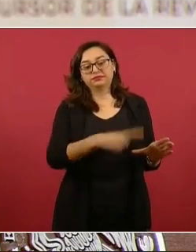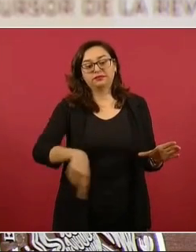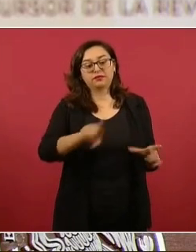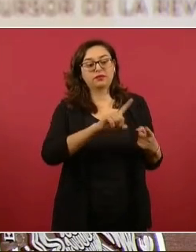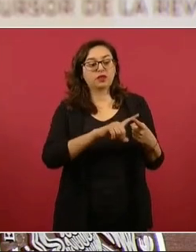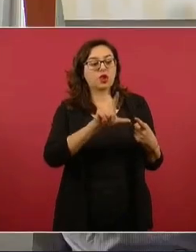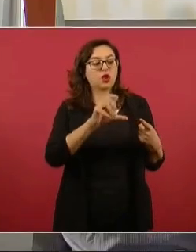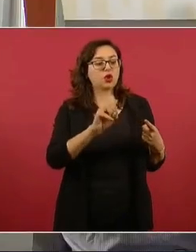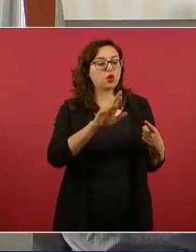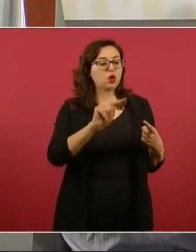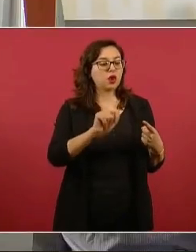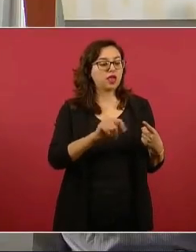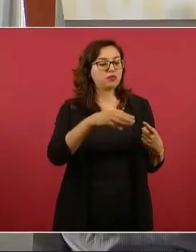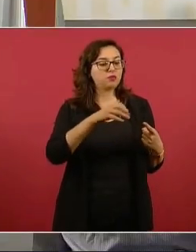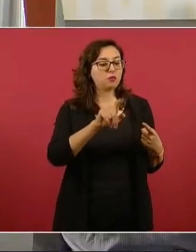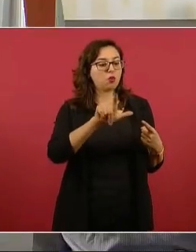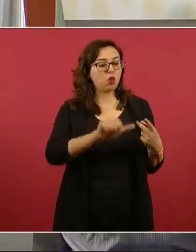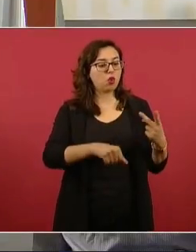Chumel,